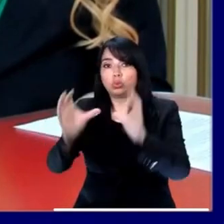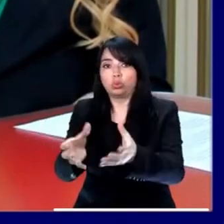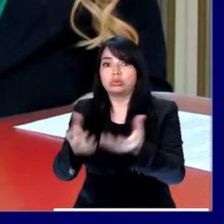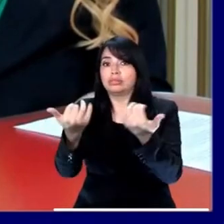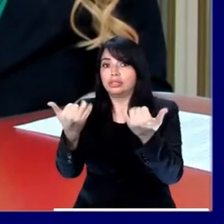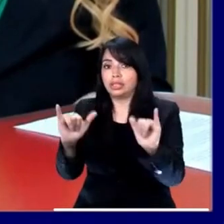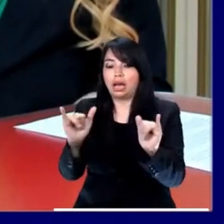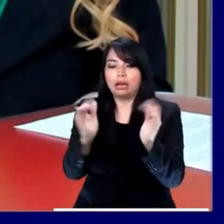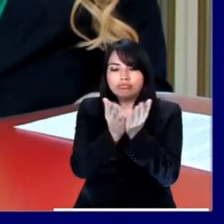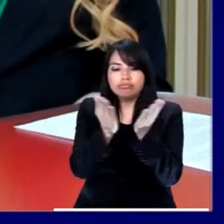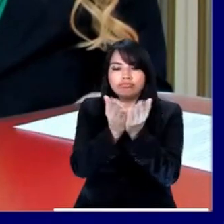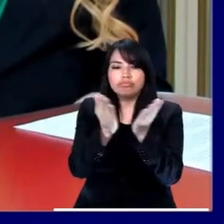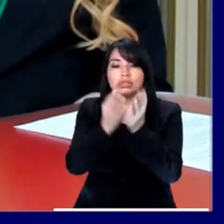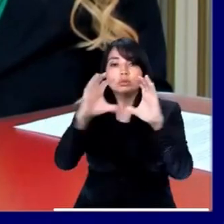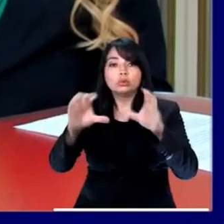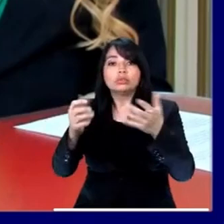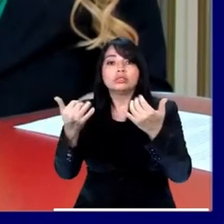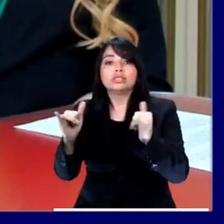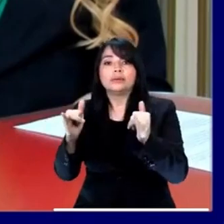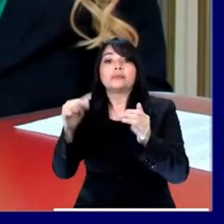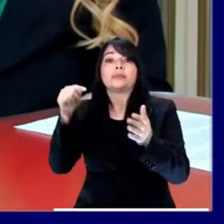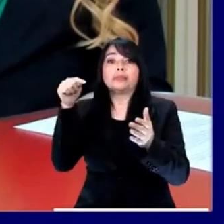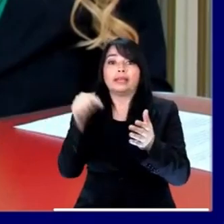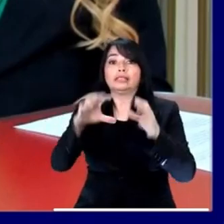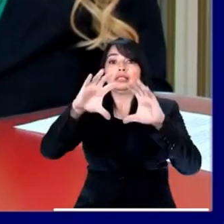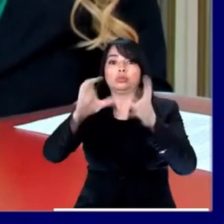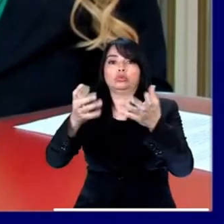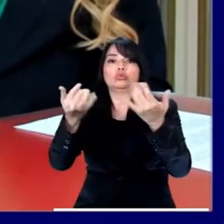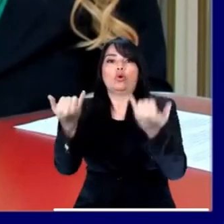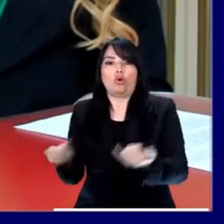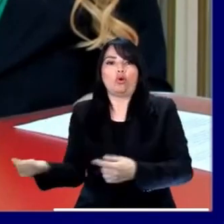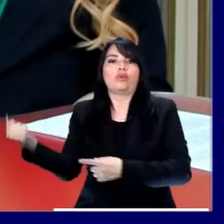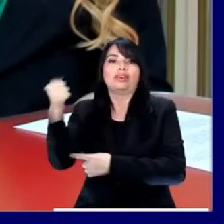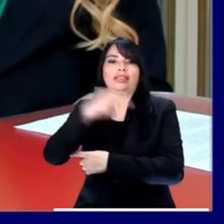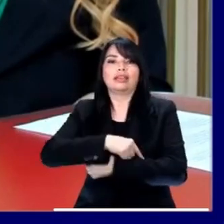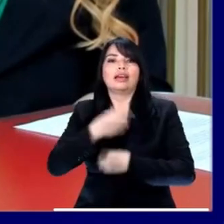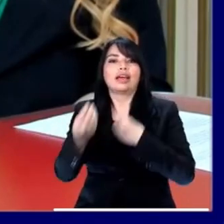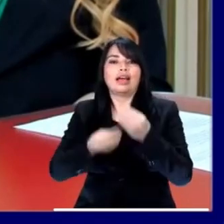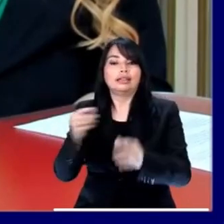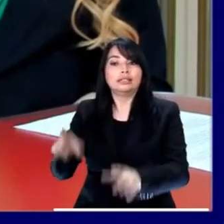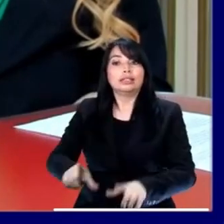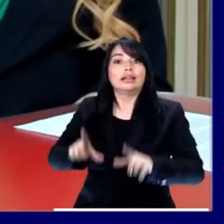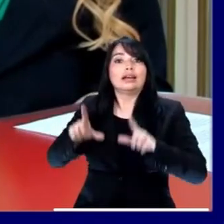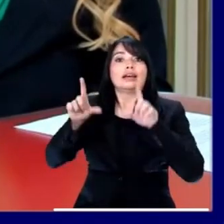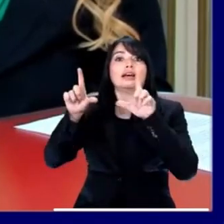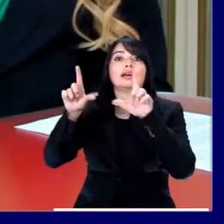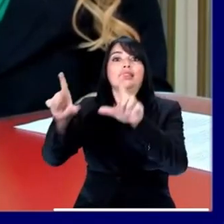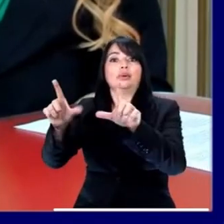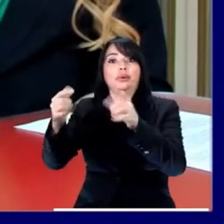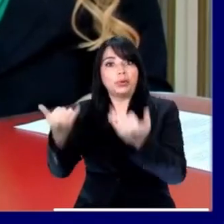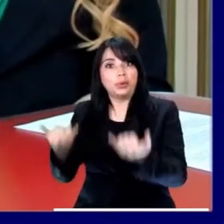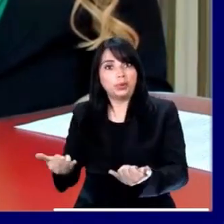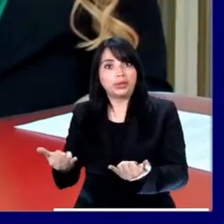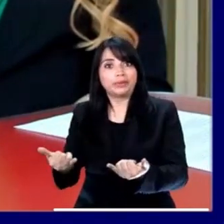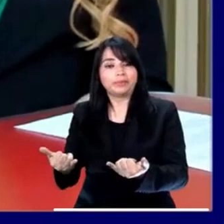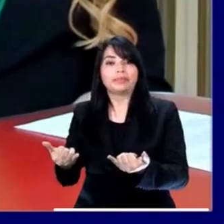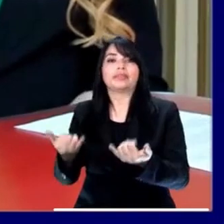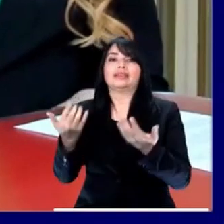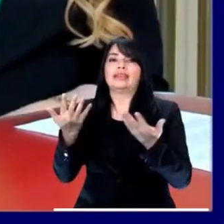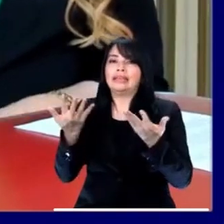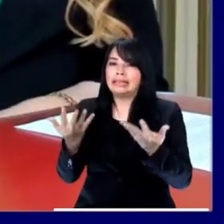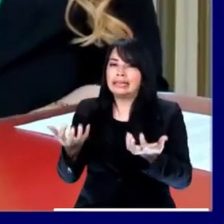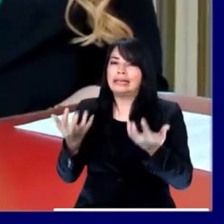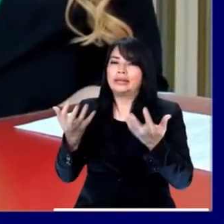realizaron, por medio del cual hoy se están graduando, recibiendo su título, les sirva a